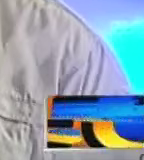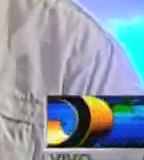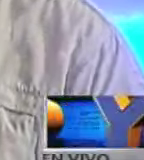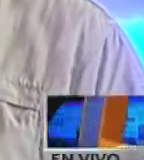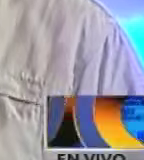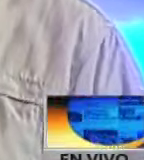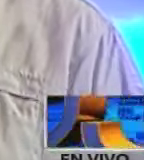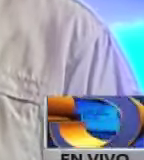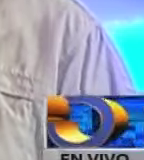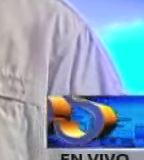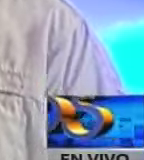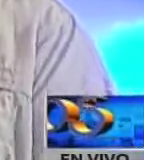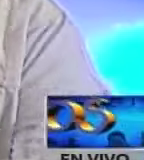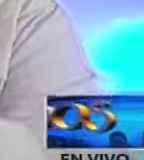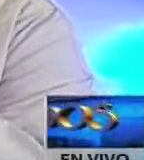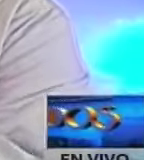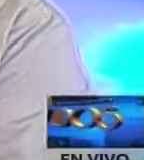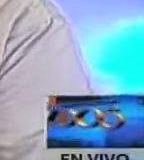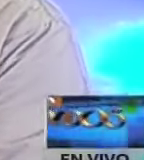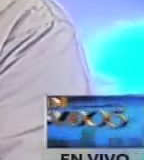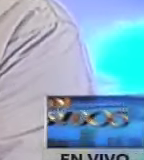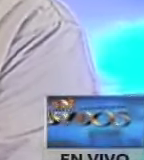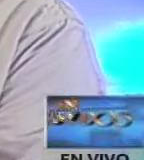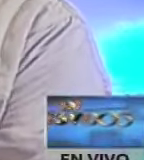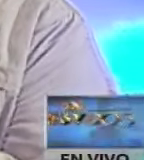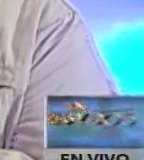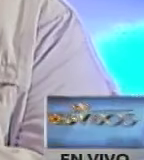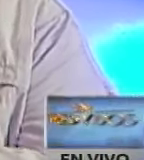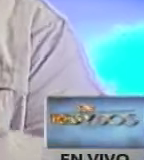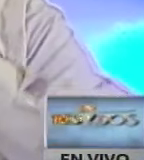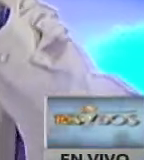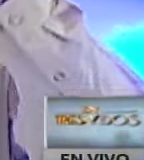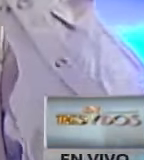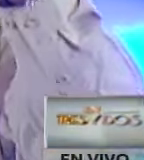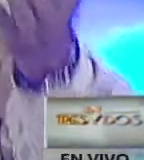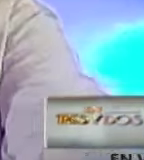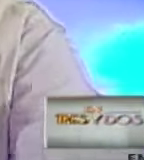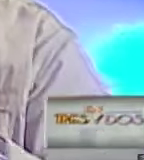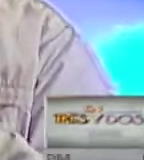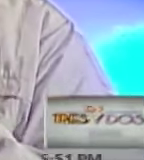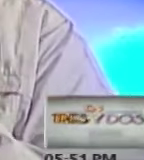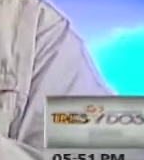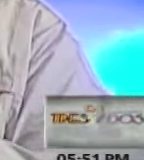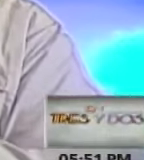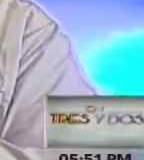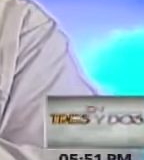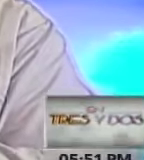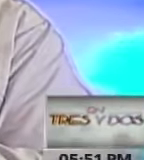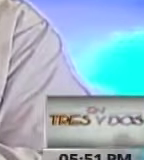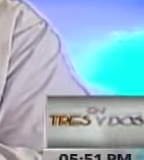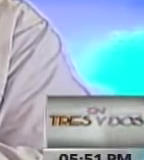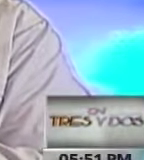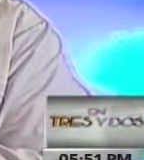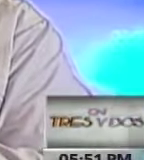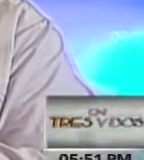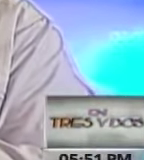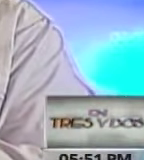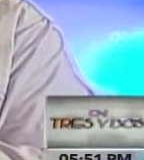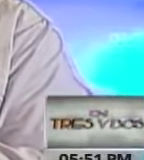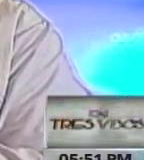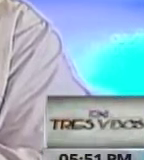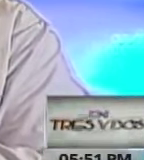lo significativo de este momento histórico y de este acto, voy a